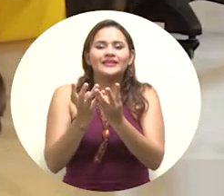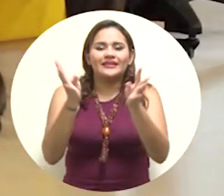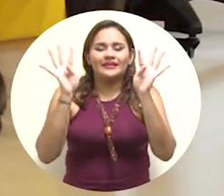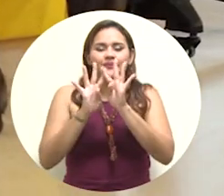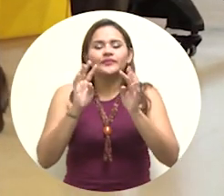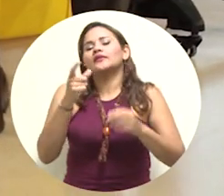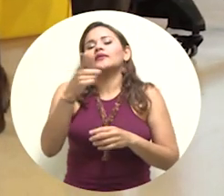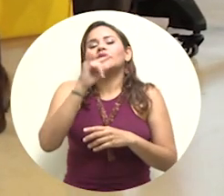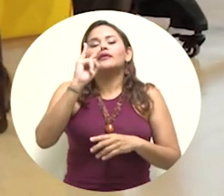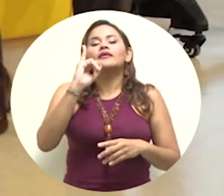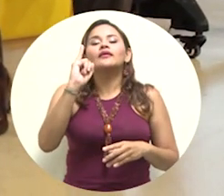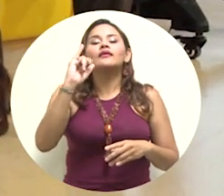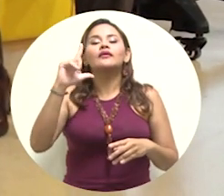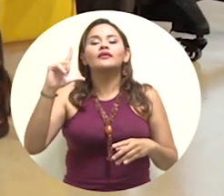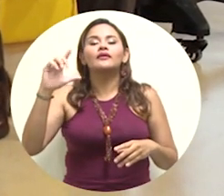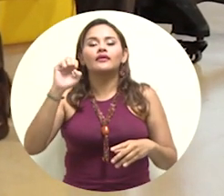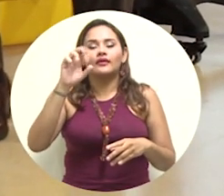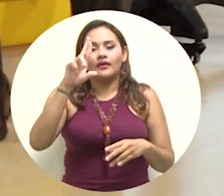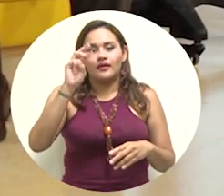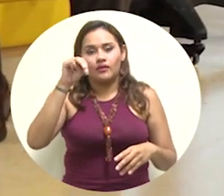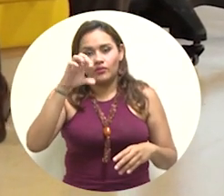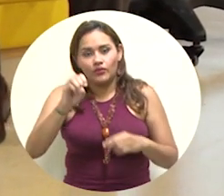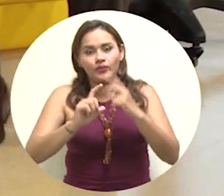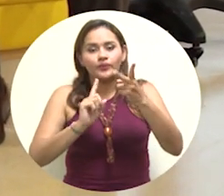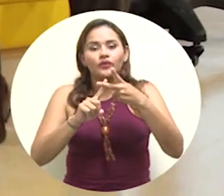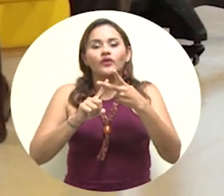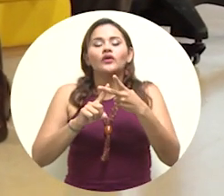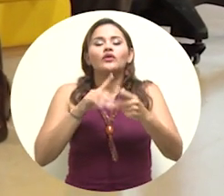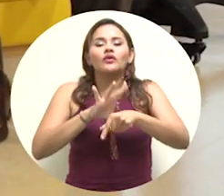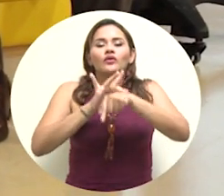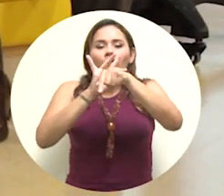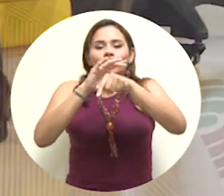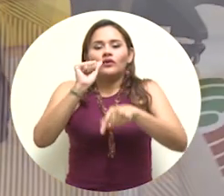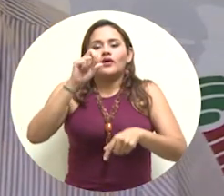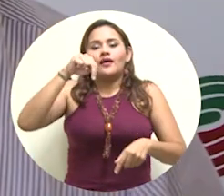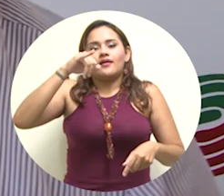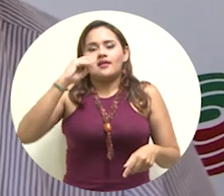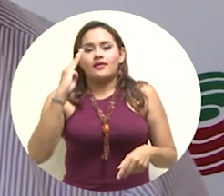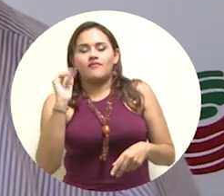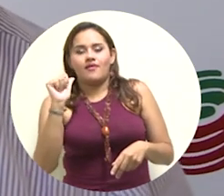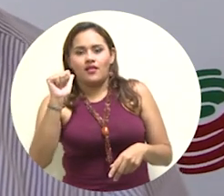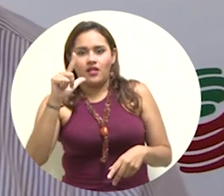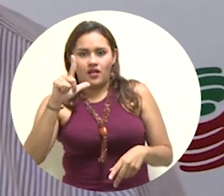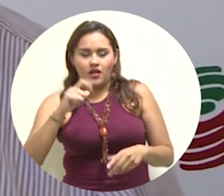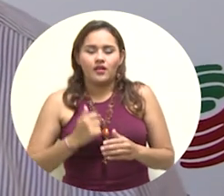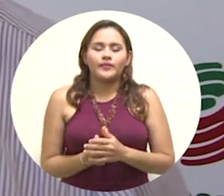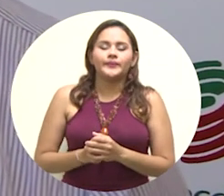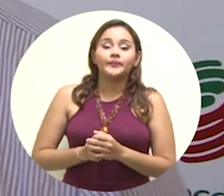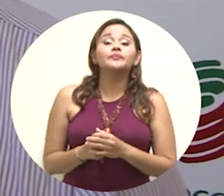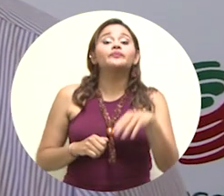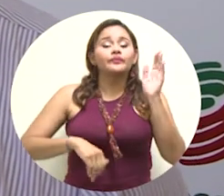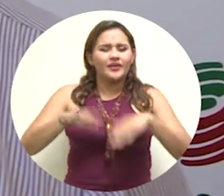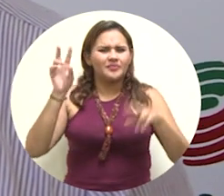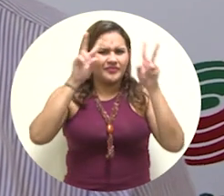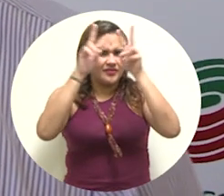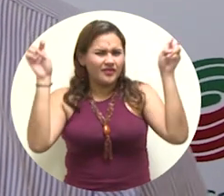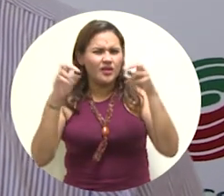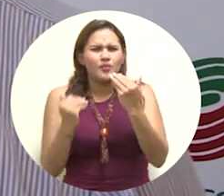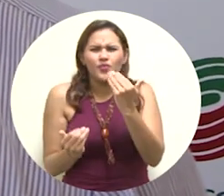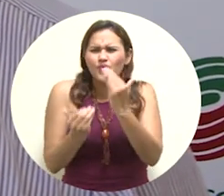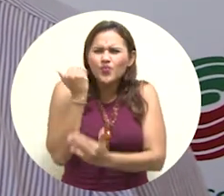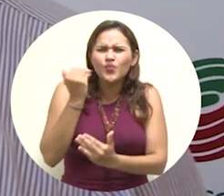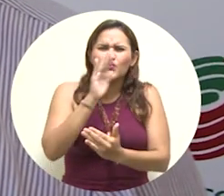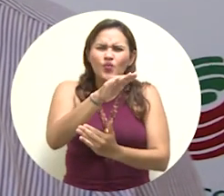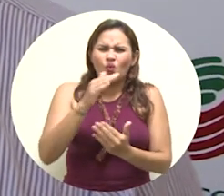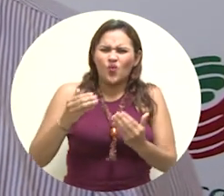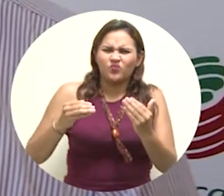Guillermo García Realpe y el doctor Aníbal Herrera Arévalo. En Colombia, el Sistema Nacional de Innovación Agropecuaria